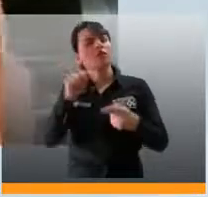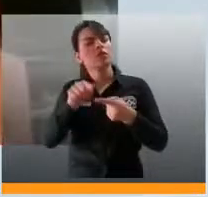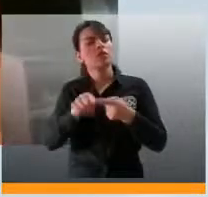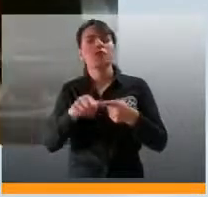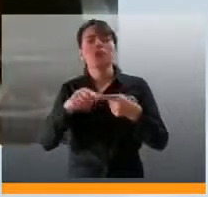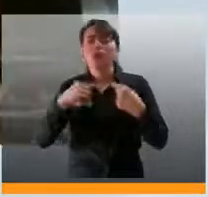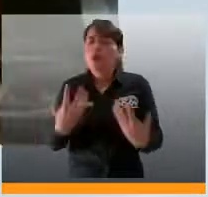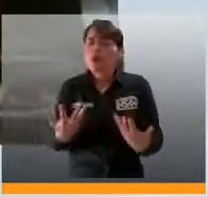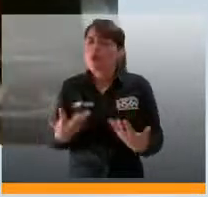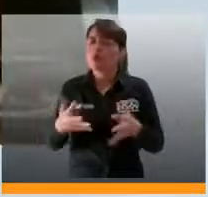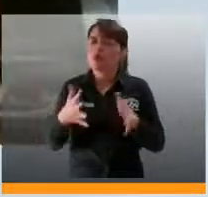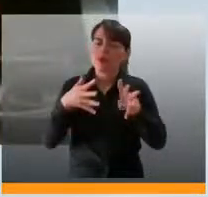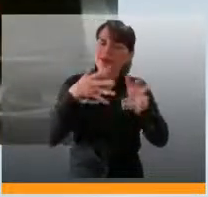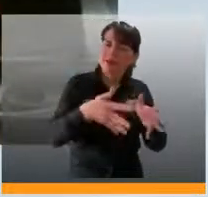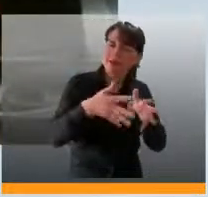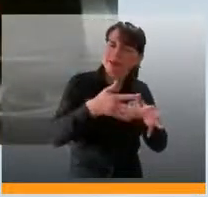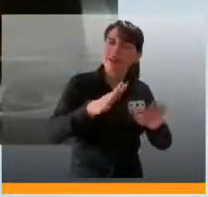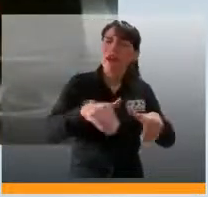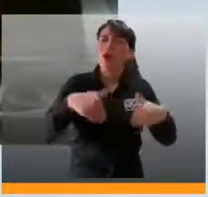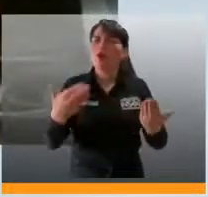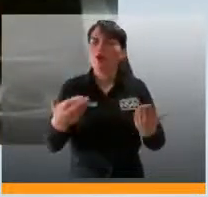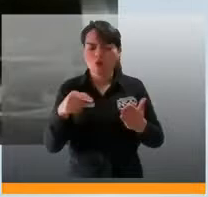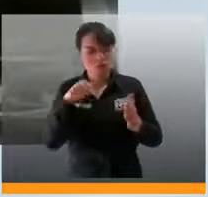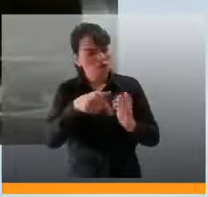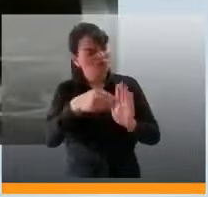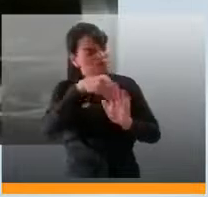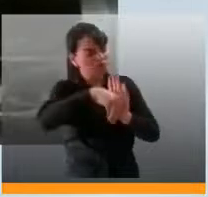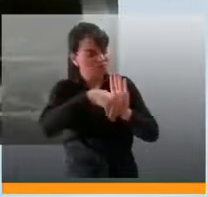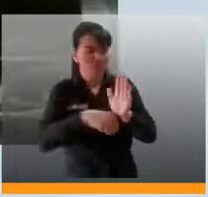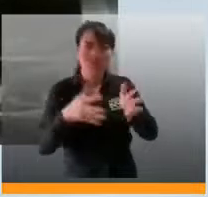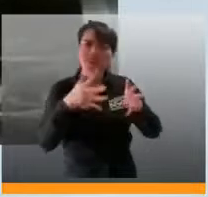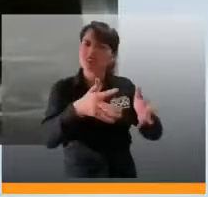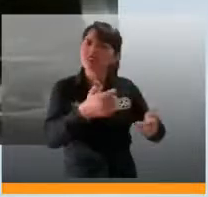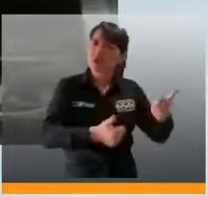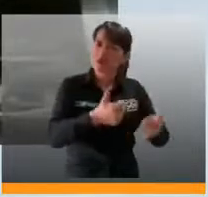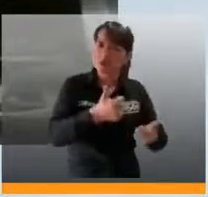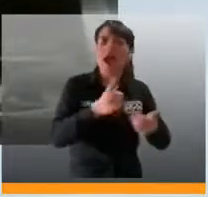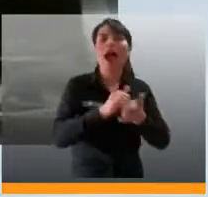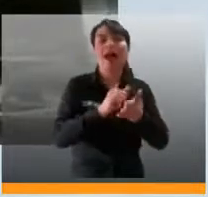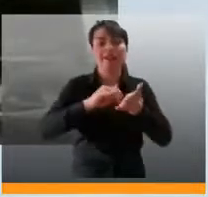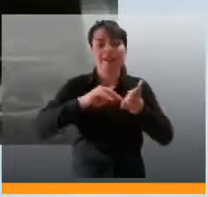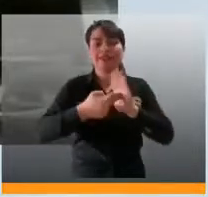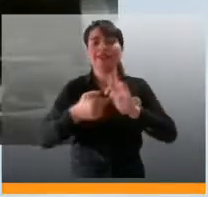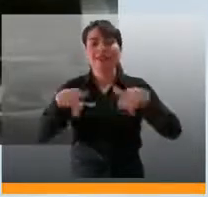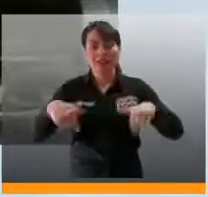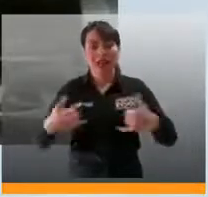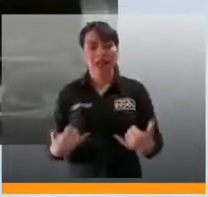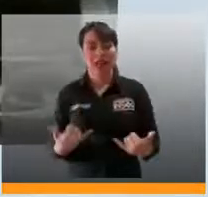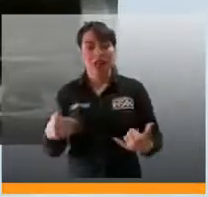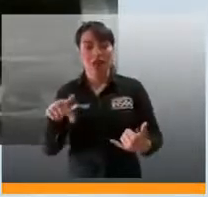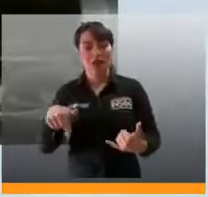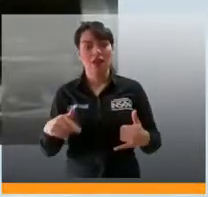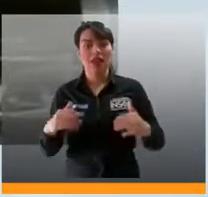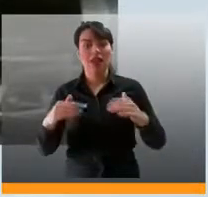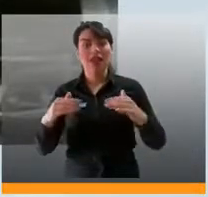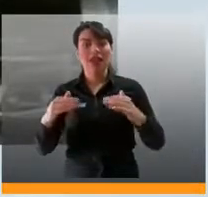en los contenidos, y en este momento la cámara se desplaza hacia el estudiante.